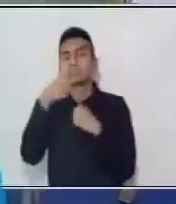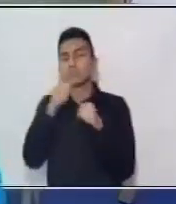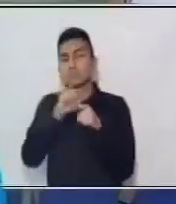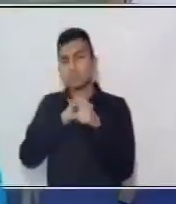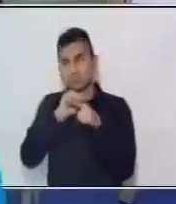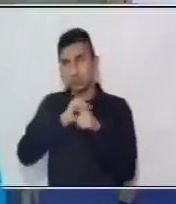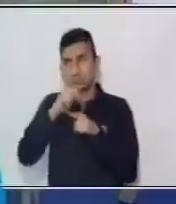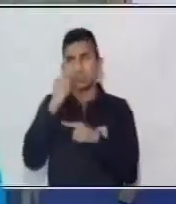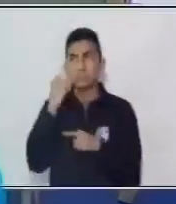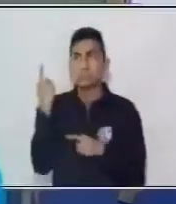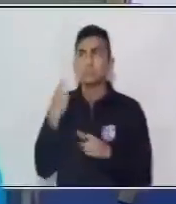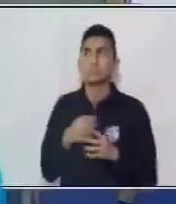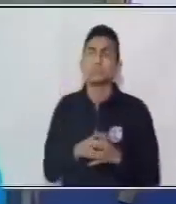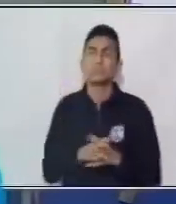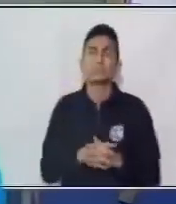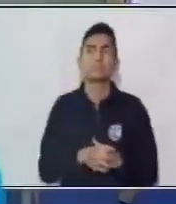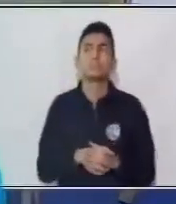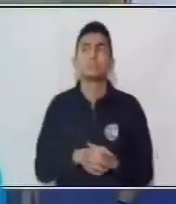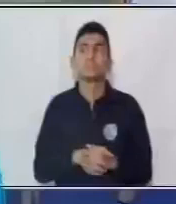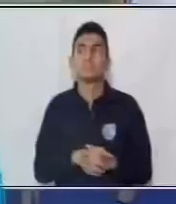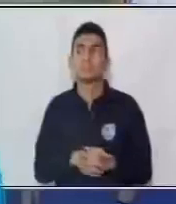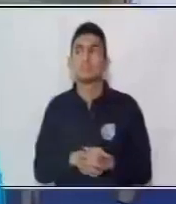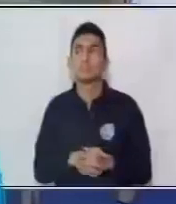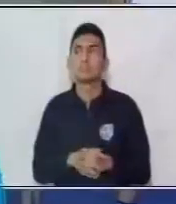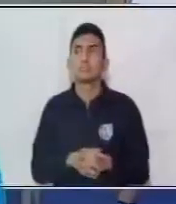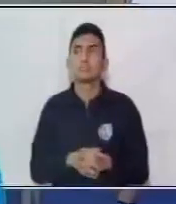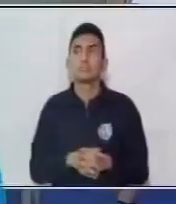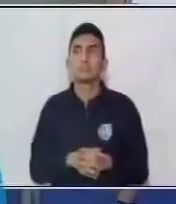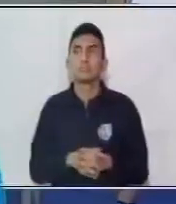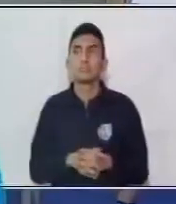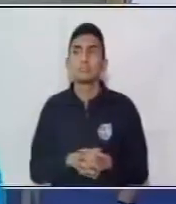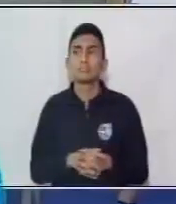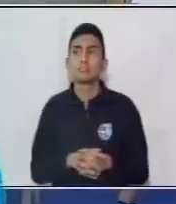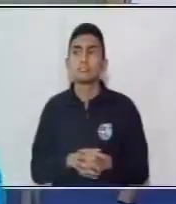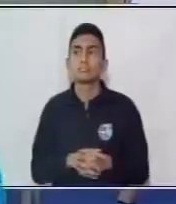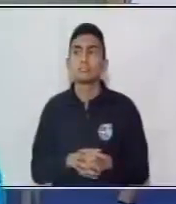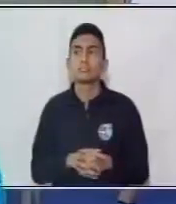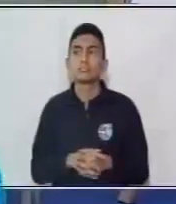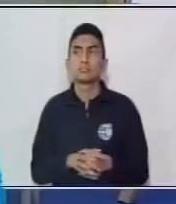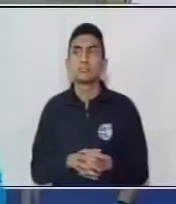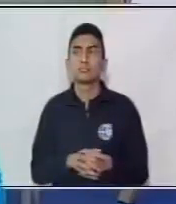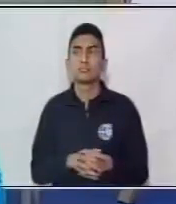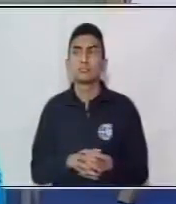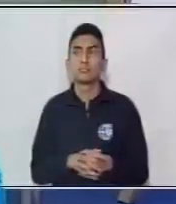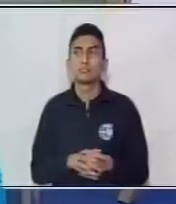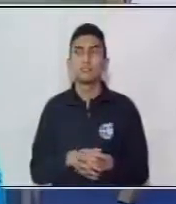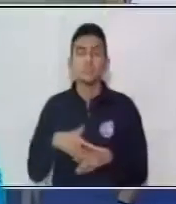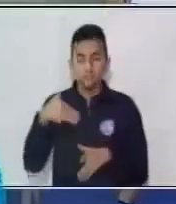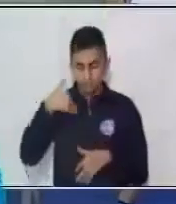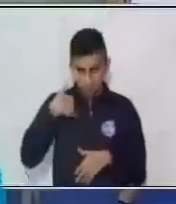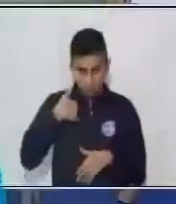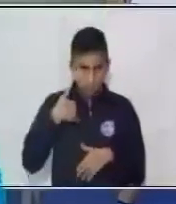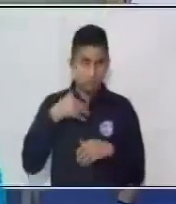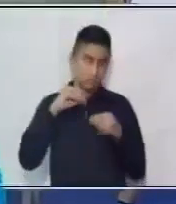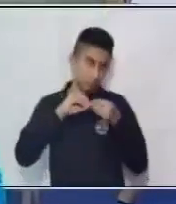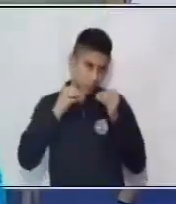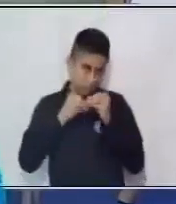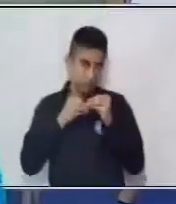comprobar. Veamos. Encontremos entonces